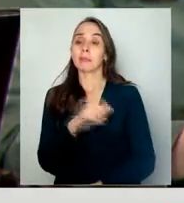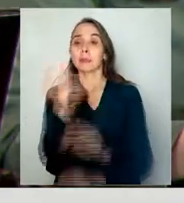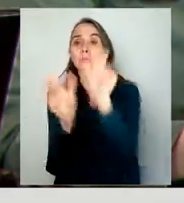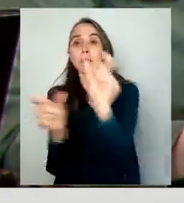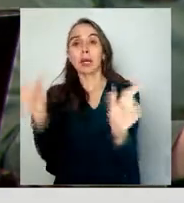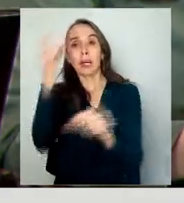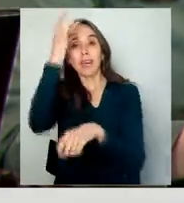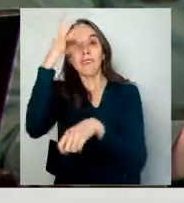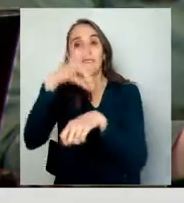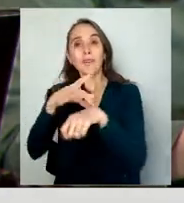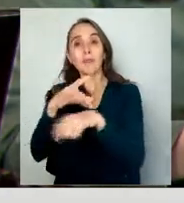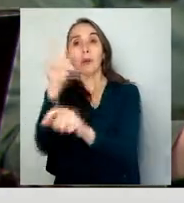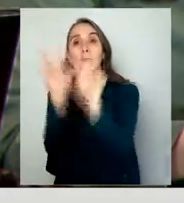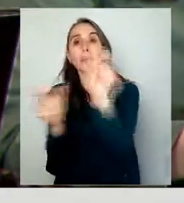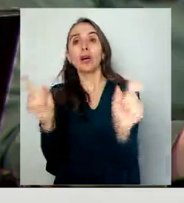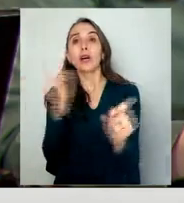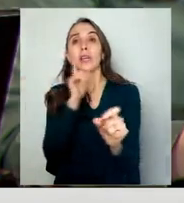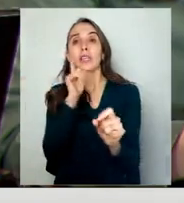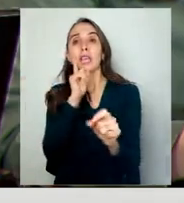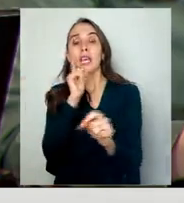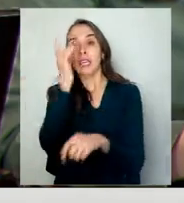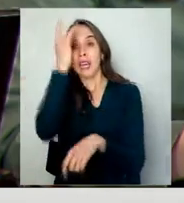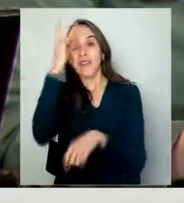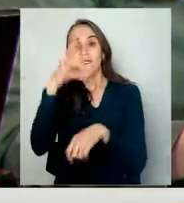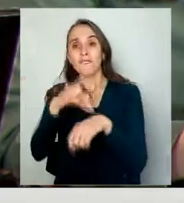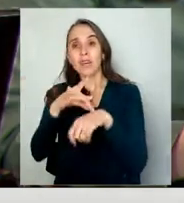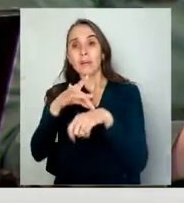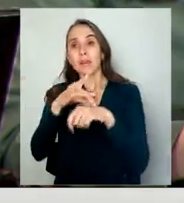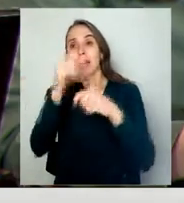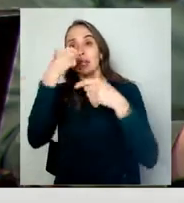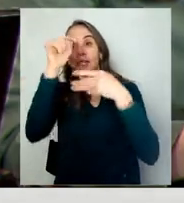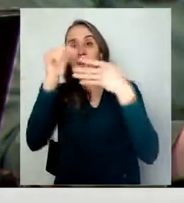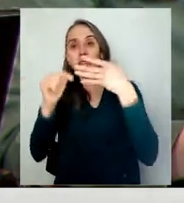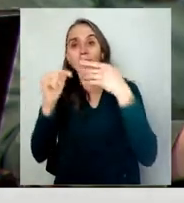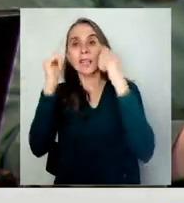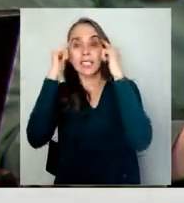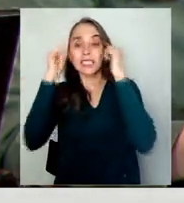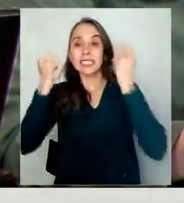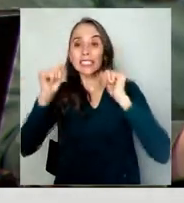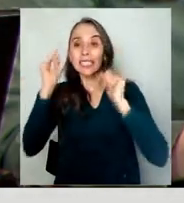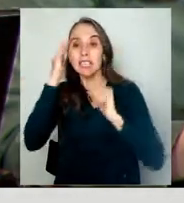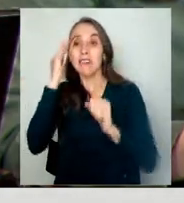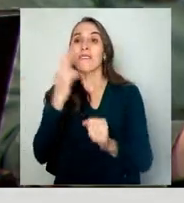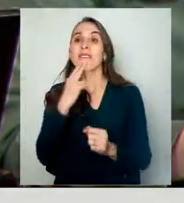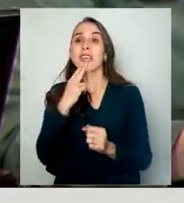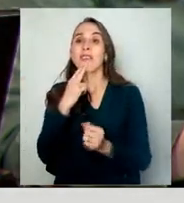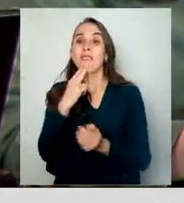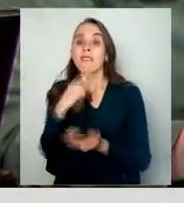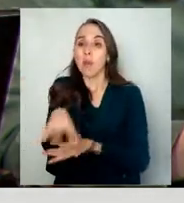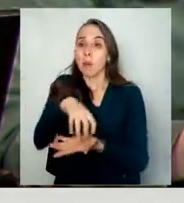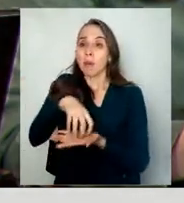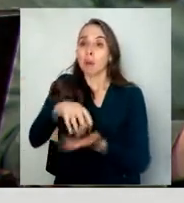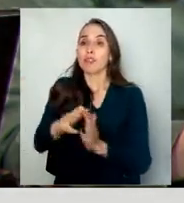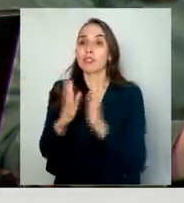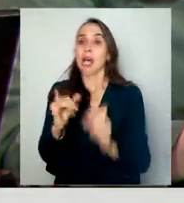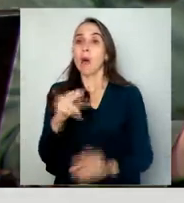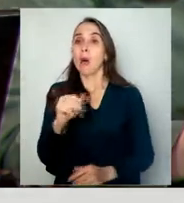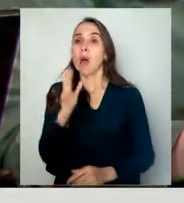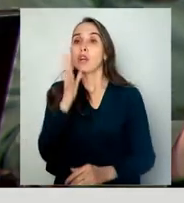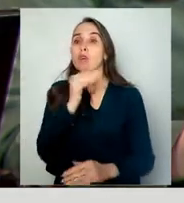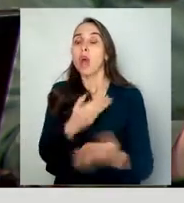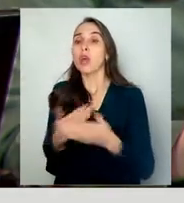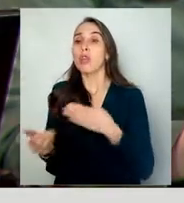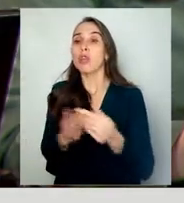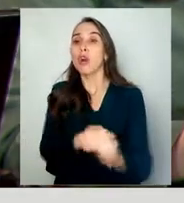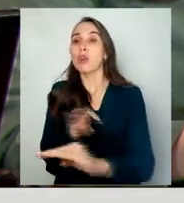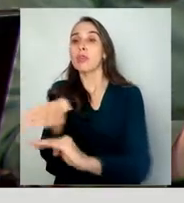personas que padecen alguna enfermedad de carácter mental y que habitan en la comuna de Santa Juana no tienen espacios para ser recibidos en el